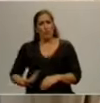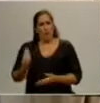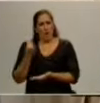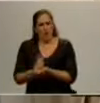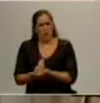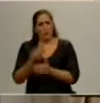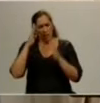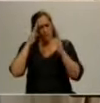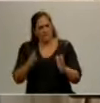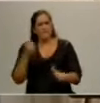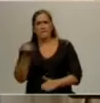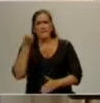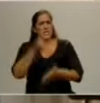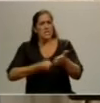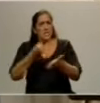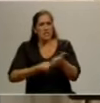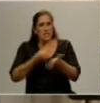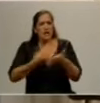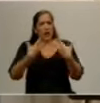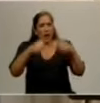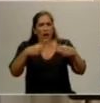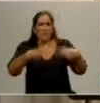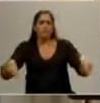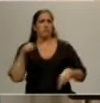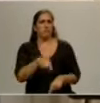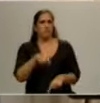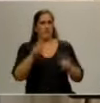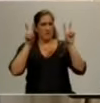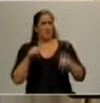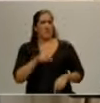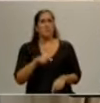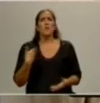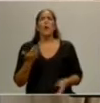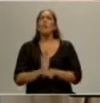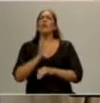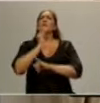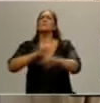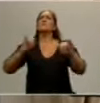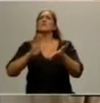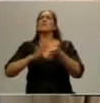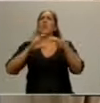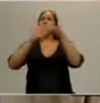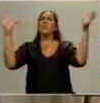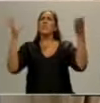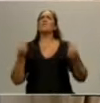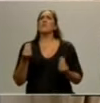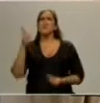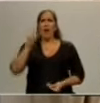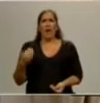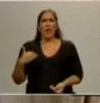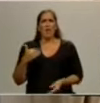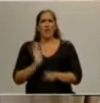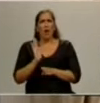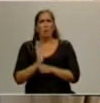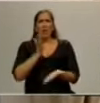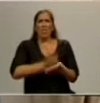esa impunidad, porque para nosotros era imposible hablar de democracia en un país donde quienes habían violado